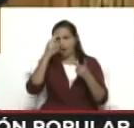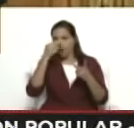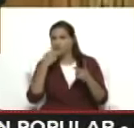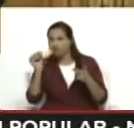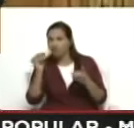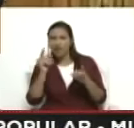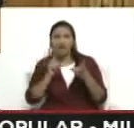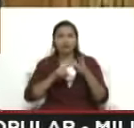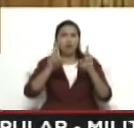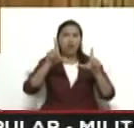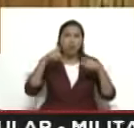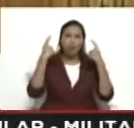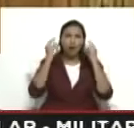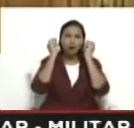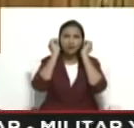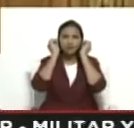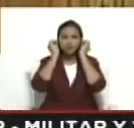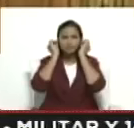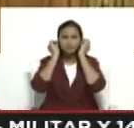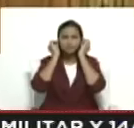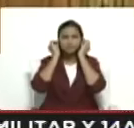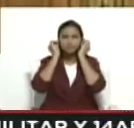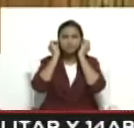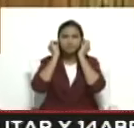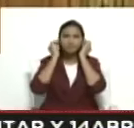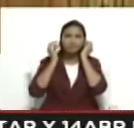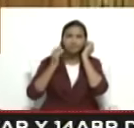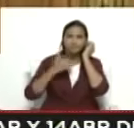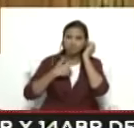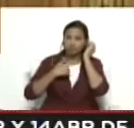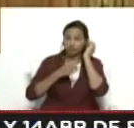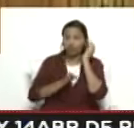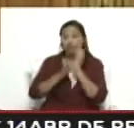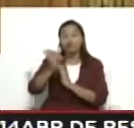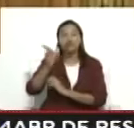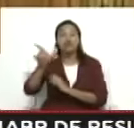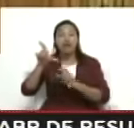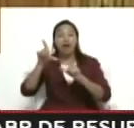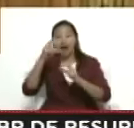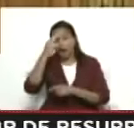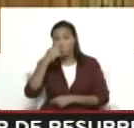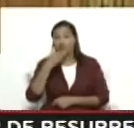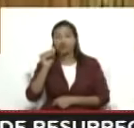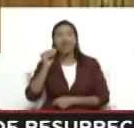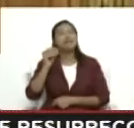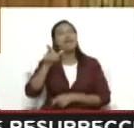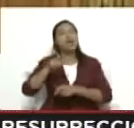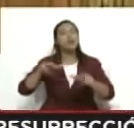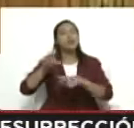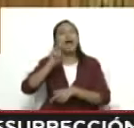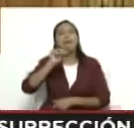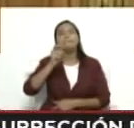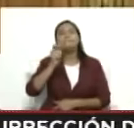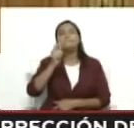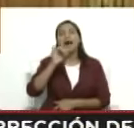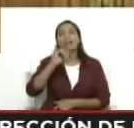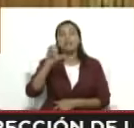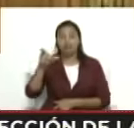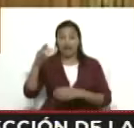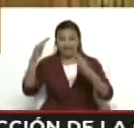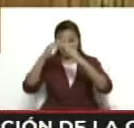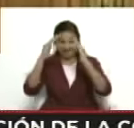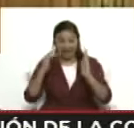Los Teques, al sector La Matica, antes de hablar con el comandante. Y ahí, en la casa de un compañero que se llama